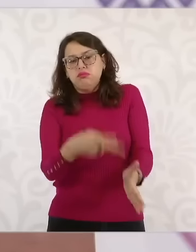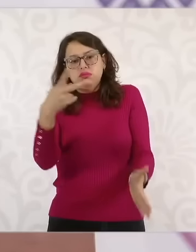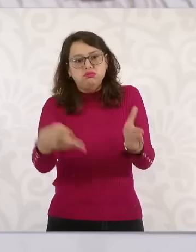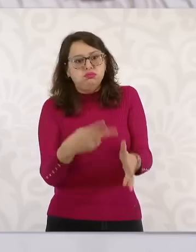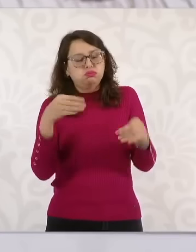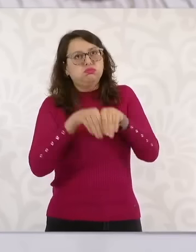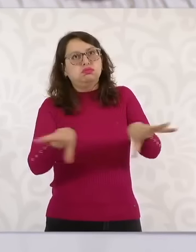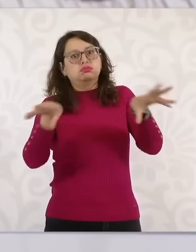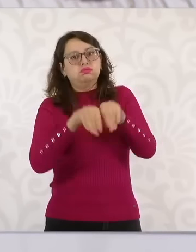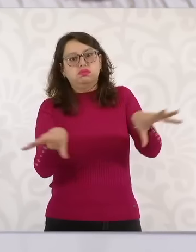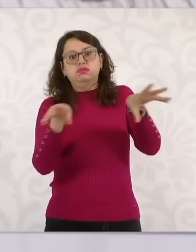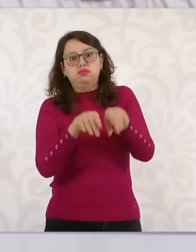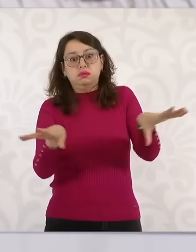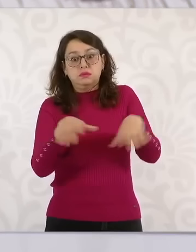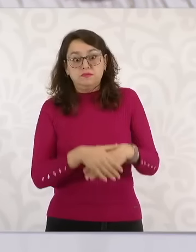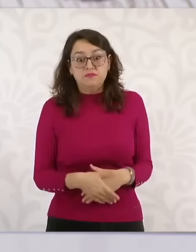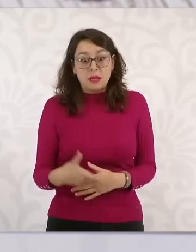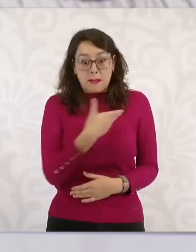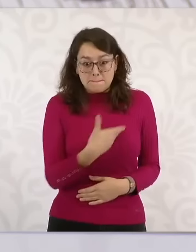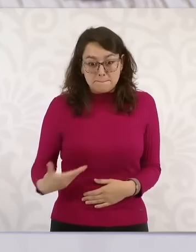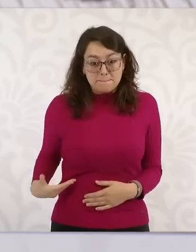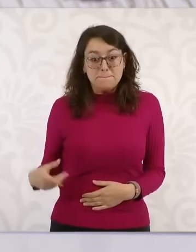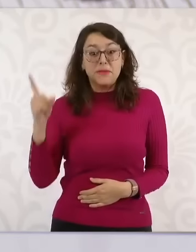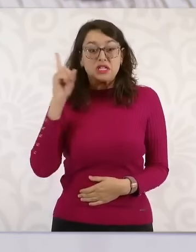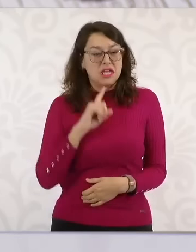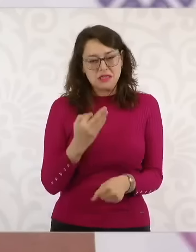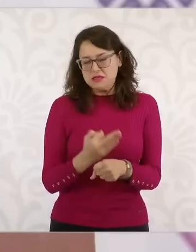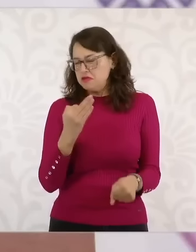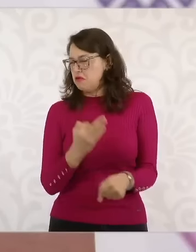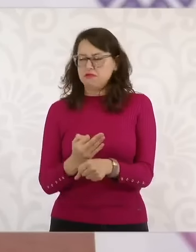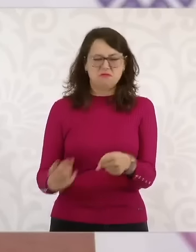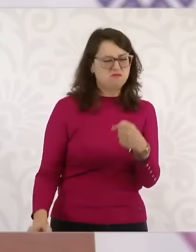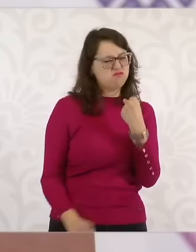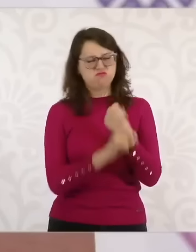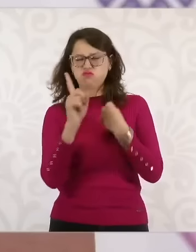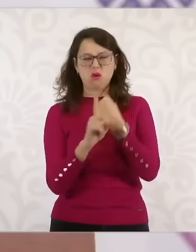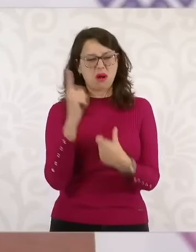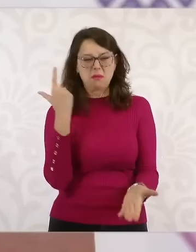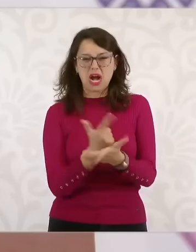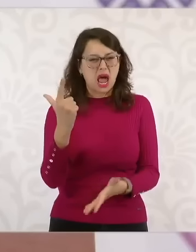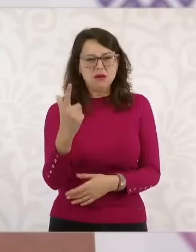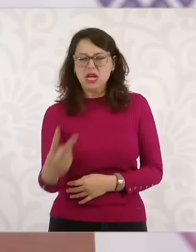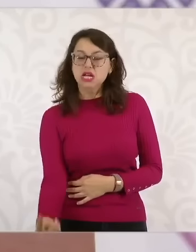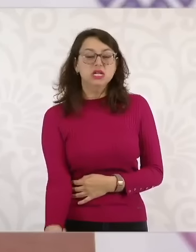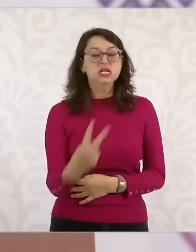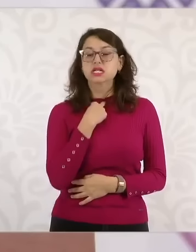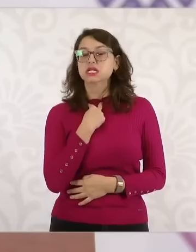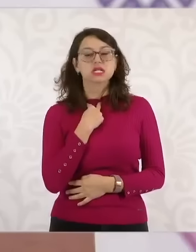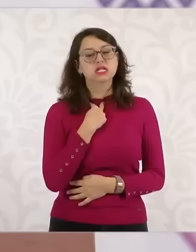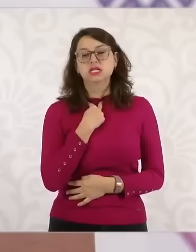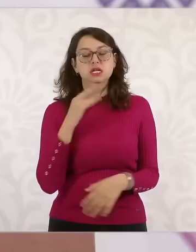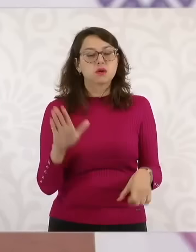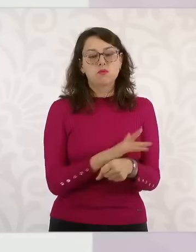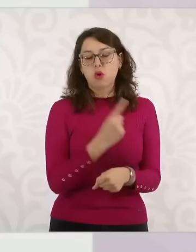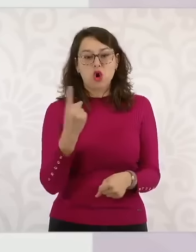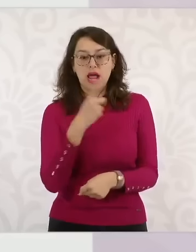Es que la presidenta está en un dilema. Está entre la espada y la pared porque le están pidiendo